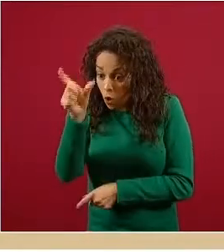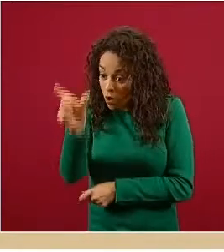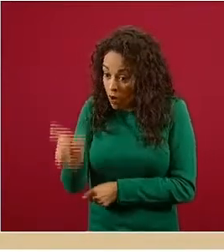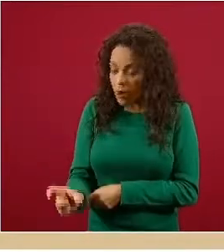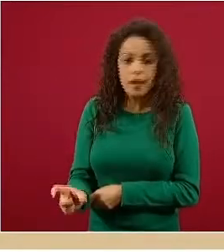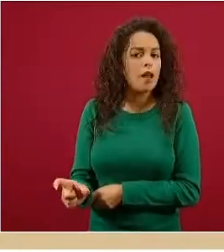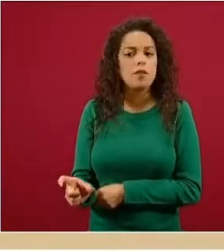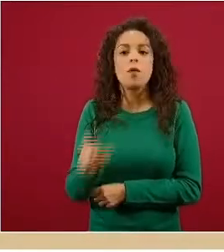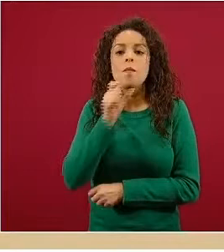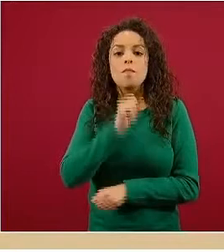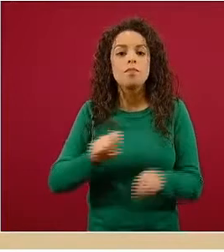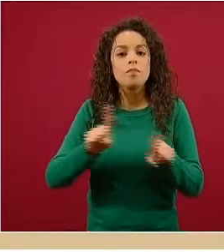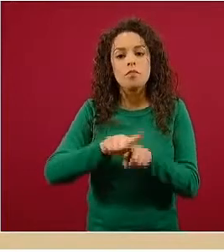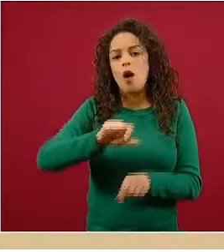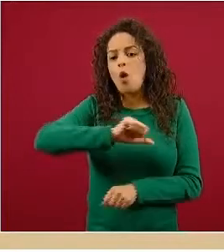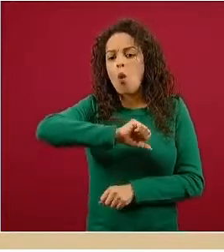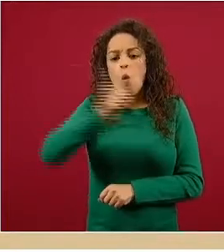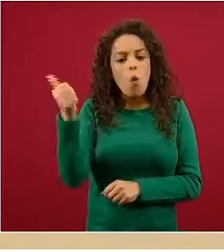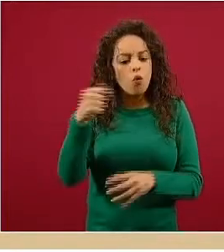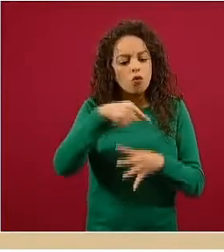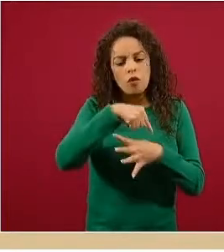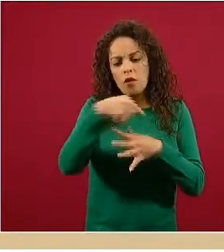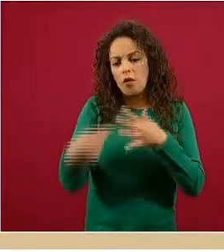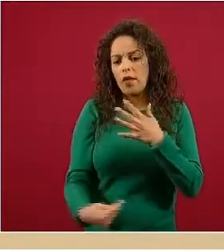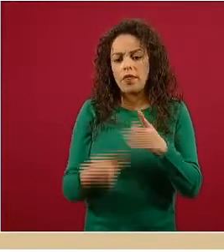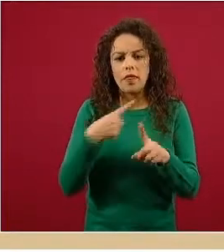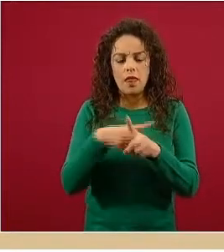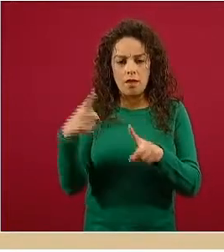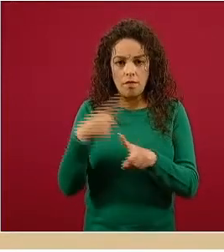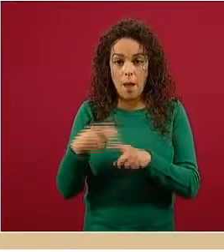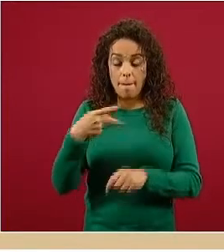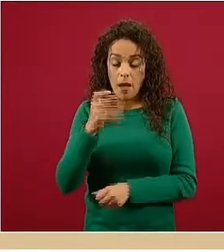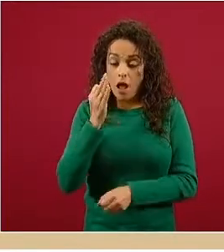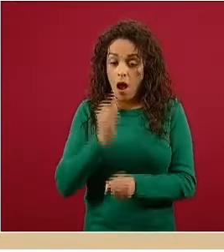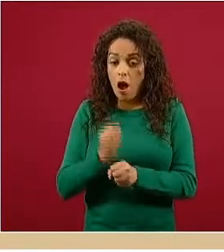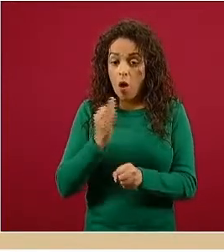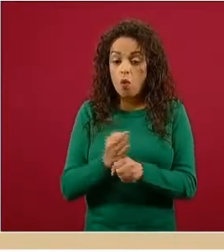de atención, y que eso también ha generado mucha